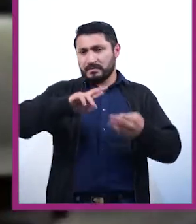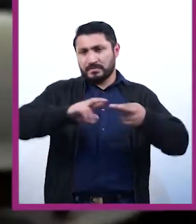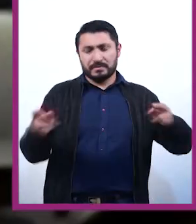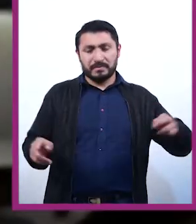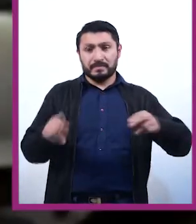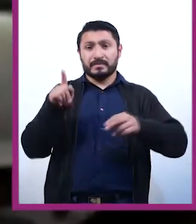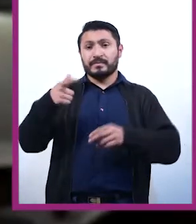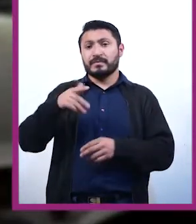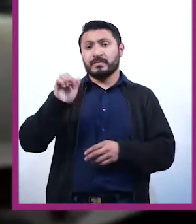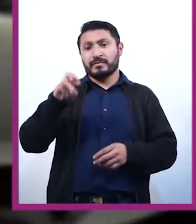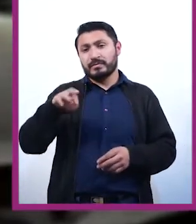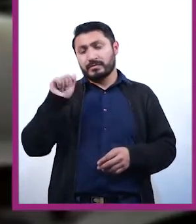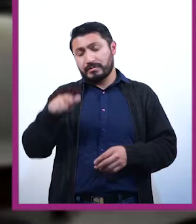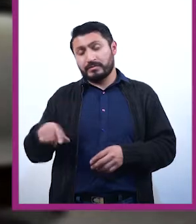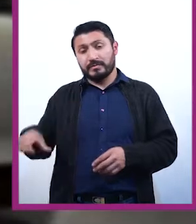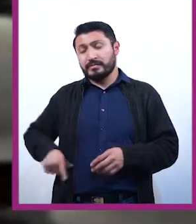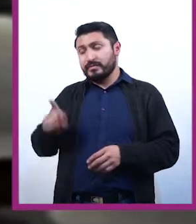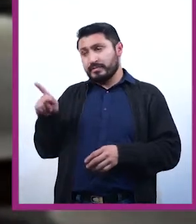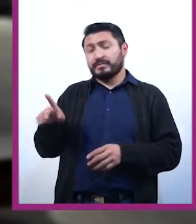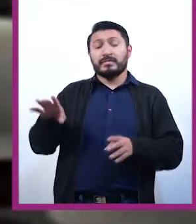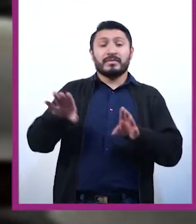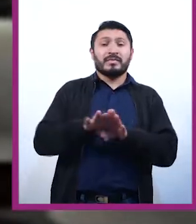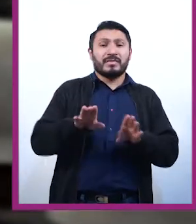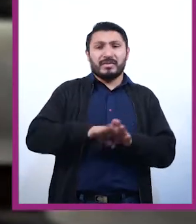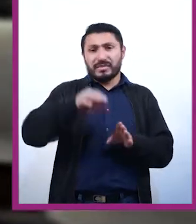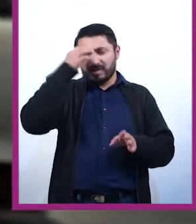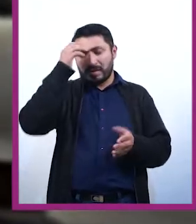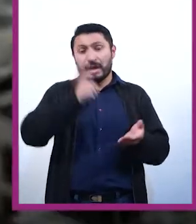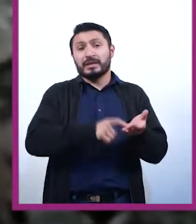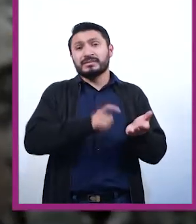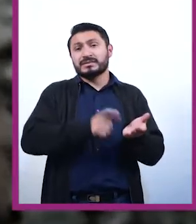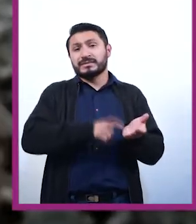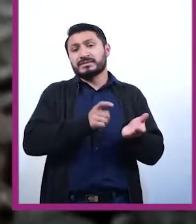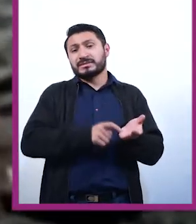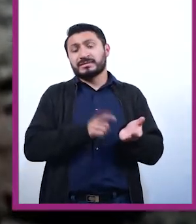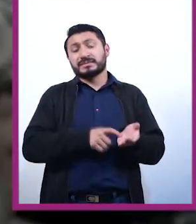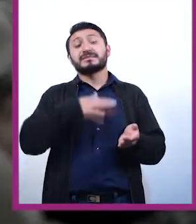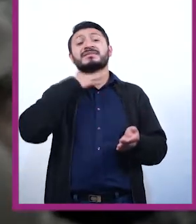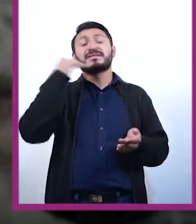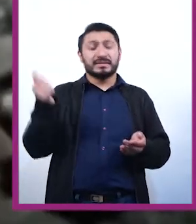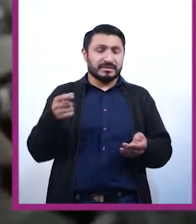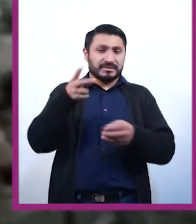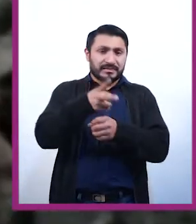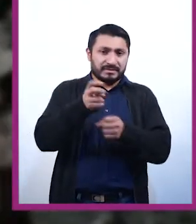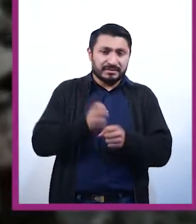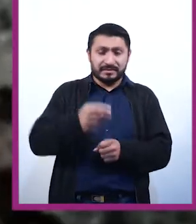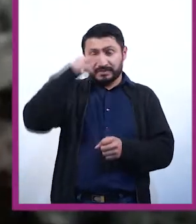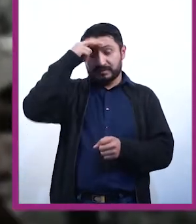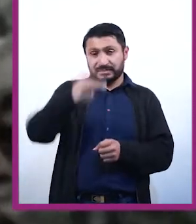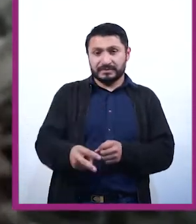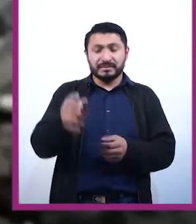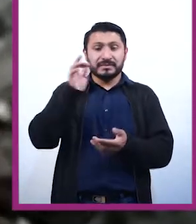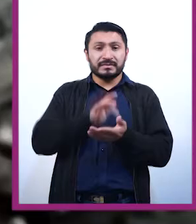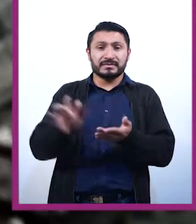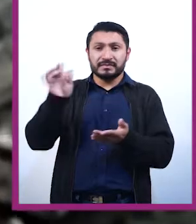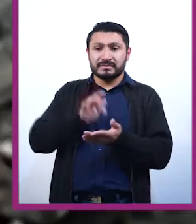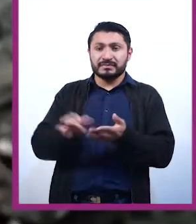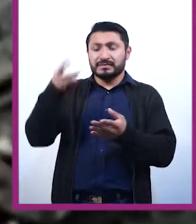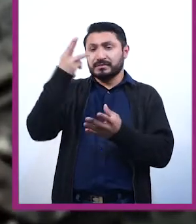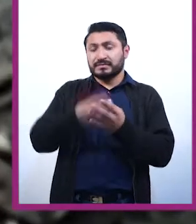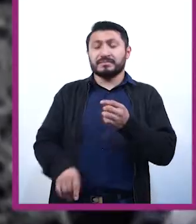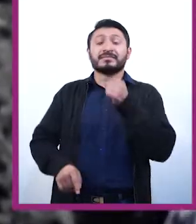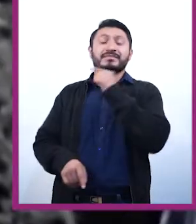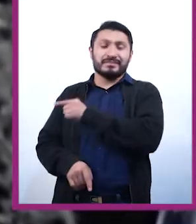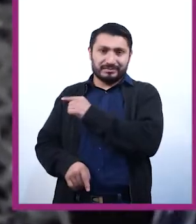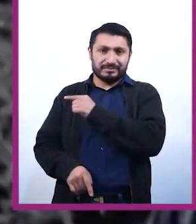relaciones diplomáticas con el Imperio Germano, tras conocer el contenido de un telegrama en el que los alemanes invitaban a México